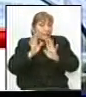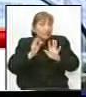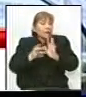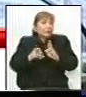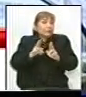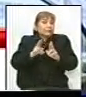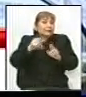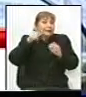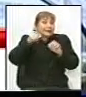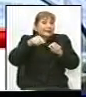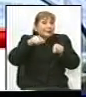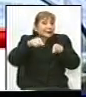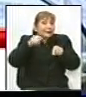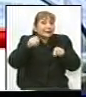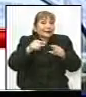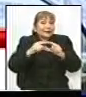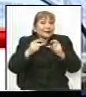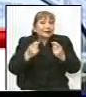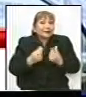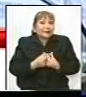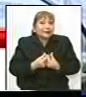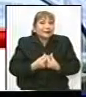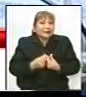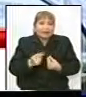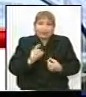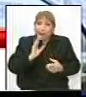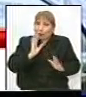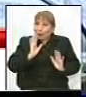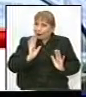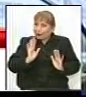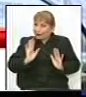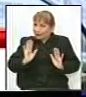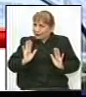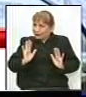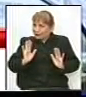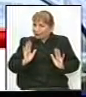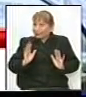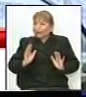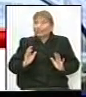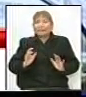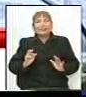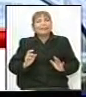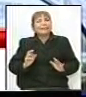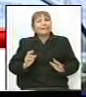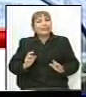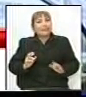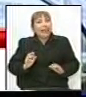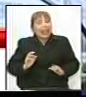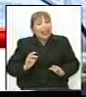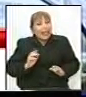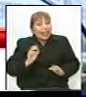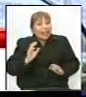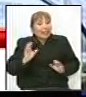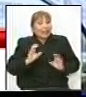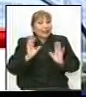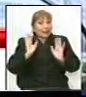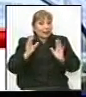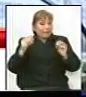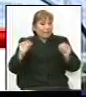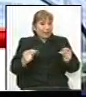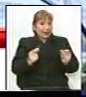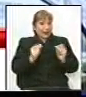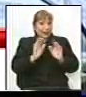fueron esos audios, señor presidente. Pero eso que no nos deje, o que no nos deje de lado la posibilidad de tomar acciones inmediatas